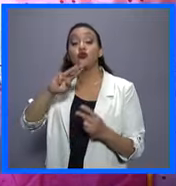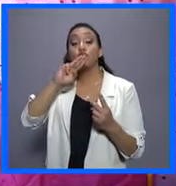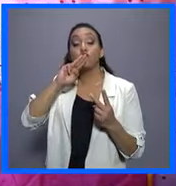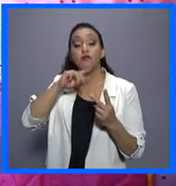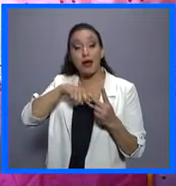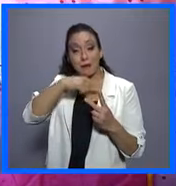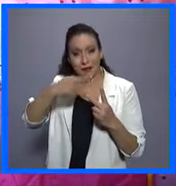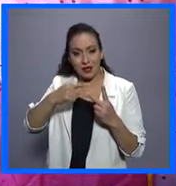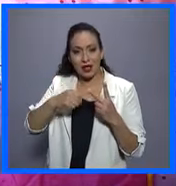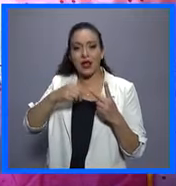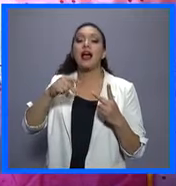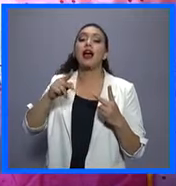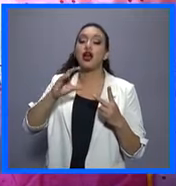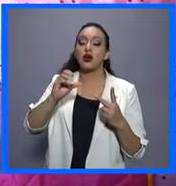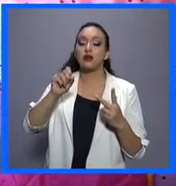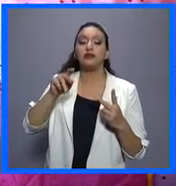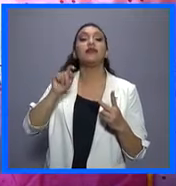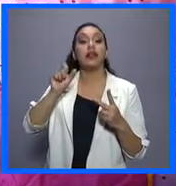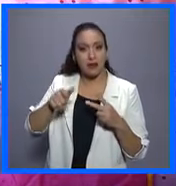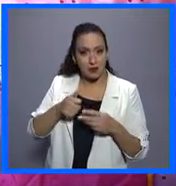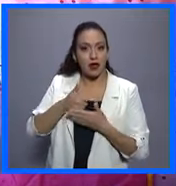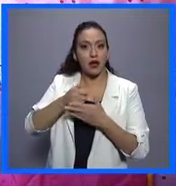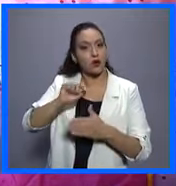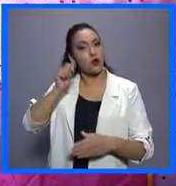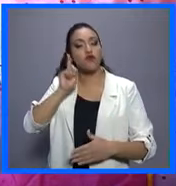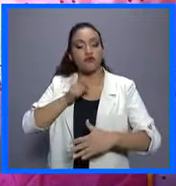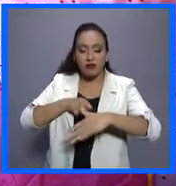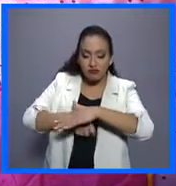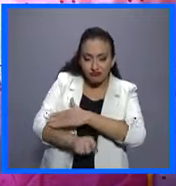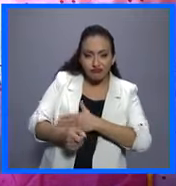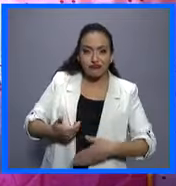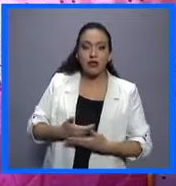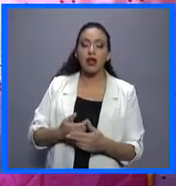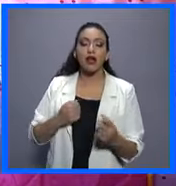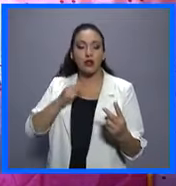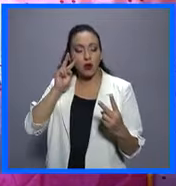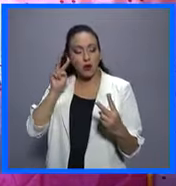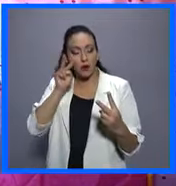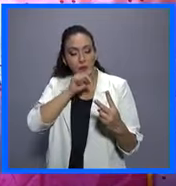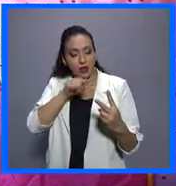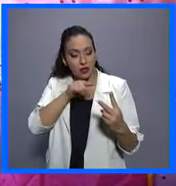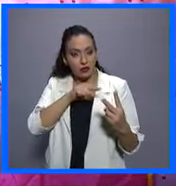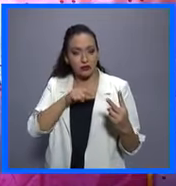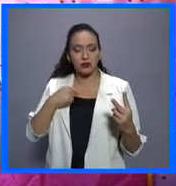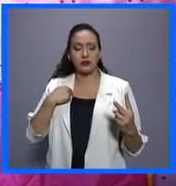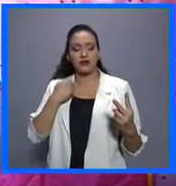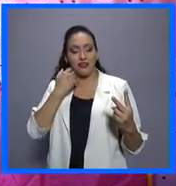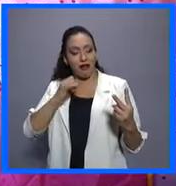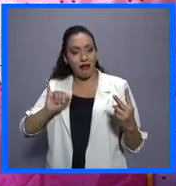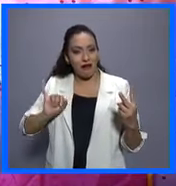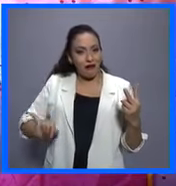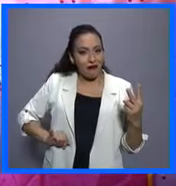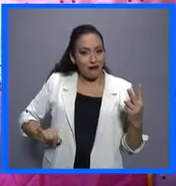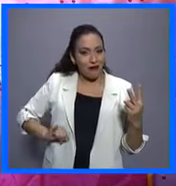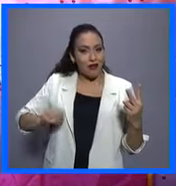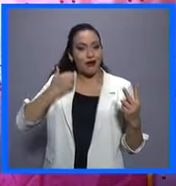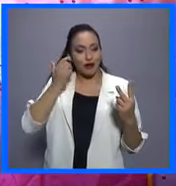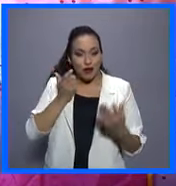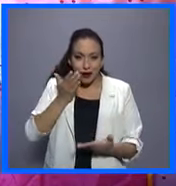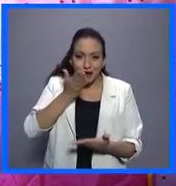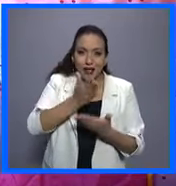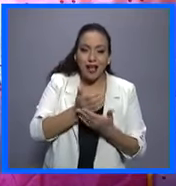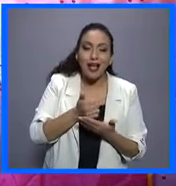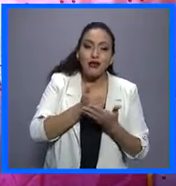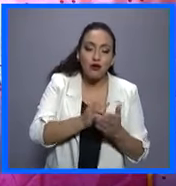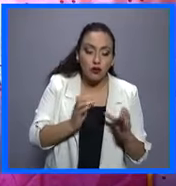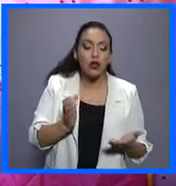Conchita también era partera. Entonces me interesó el trabajar con la comunidad, curando